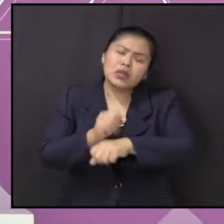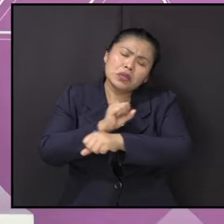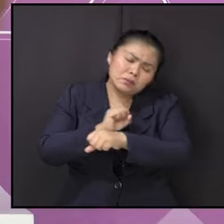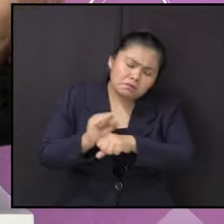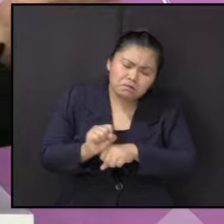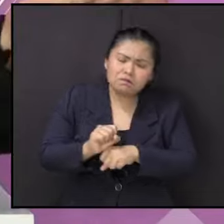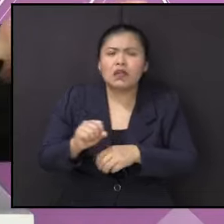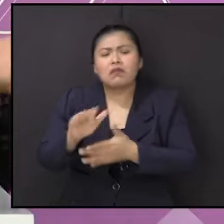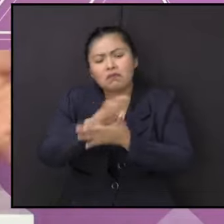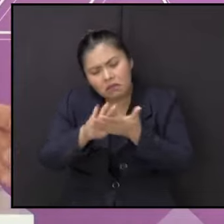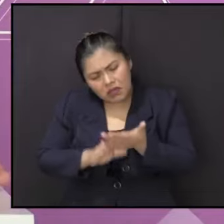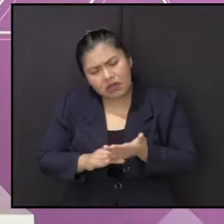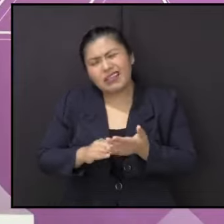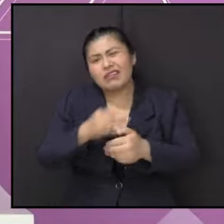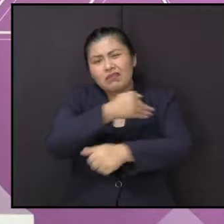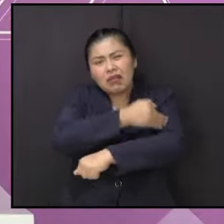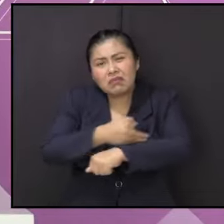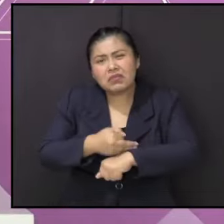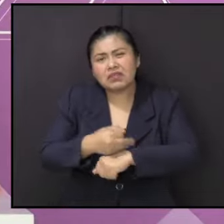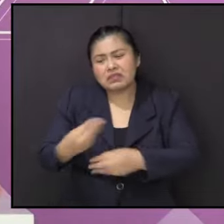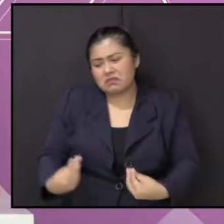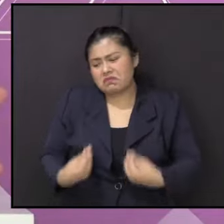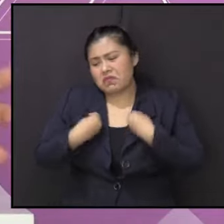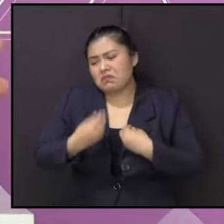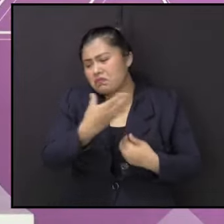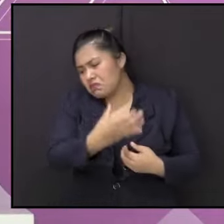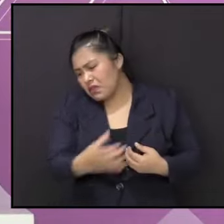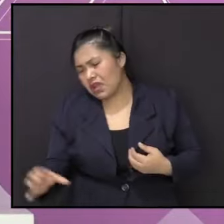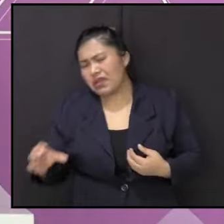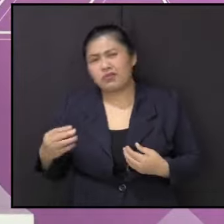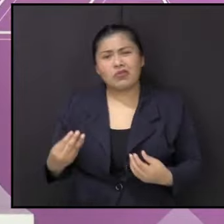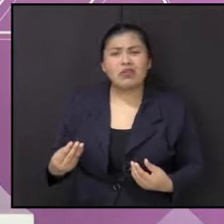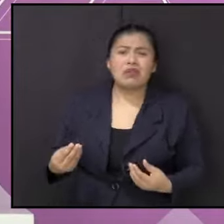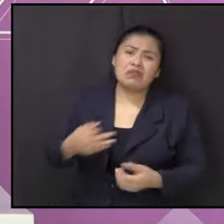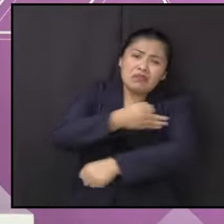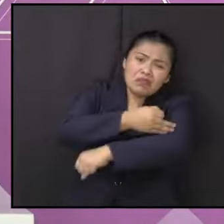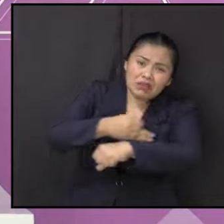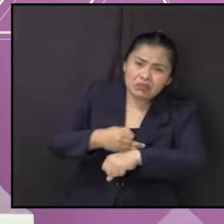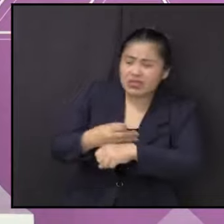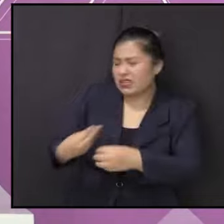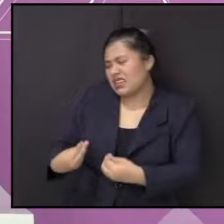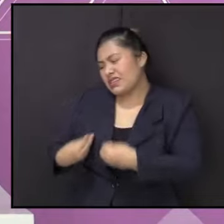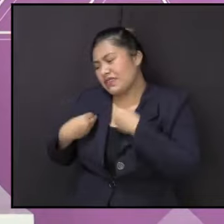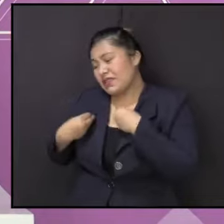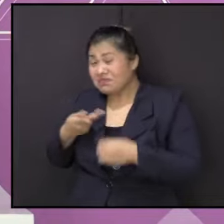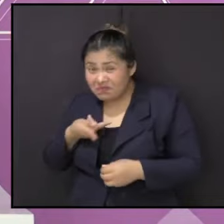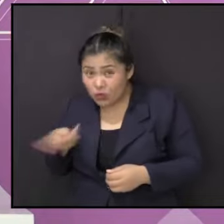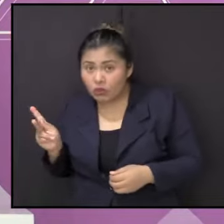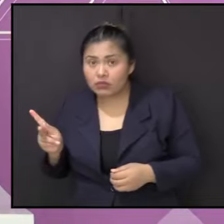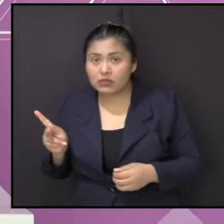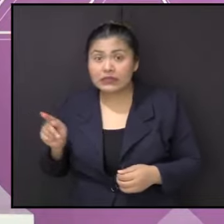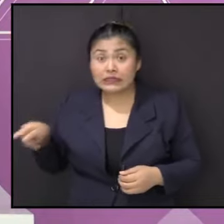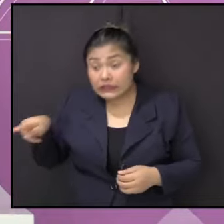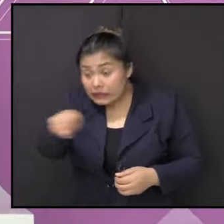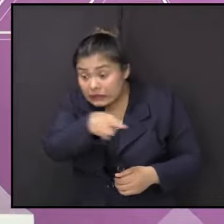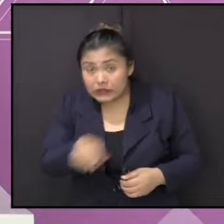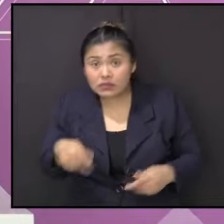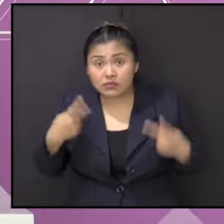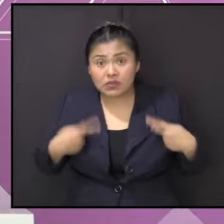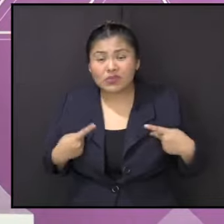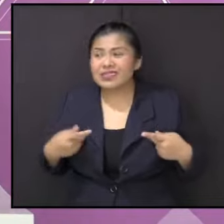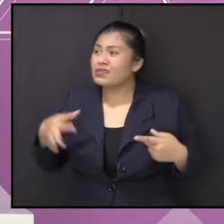campesinas, familias de bajos recursos, todo mundo trata de buscar la forma de llevar sustento a la casa. Pero si